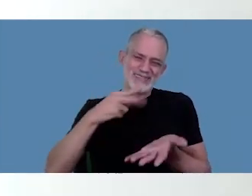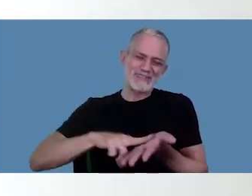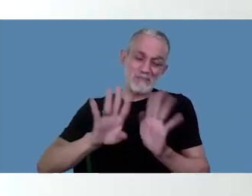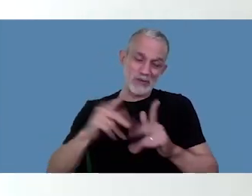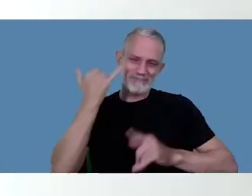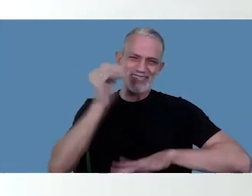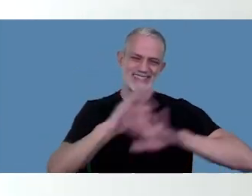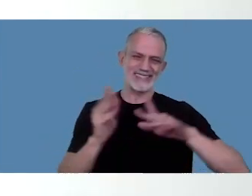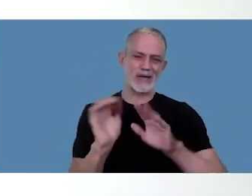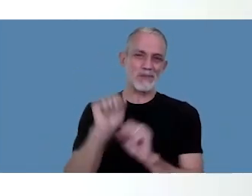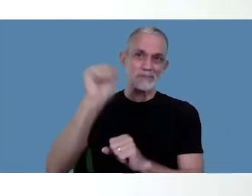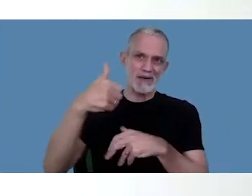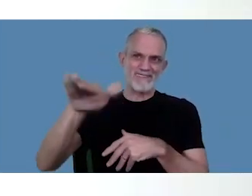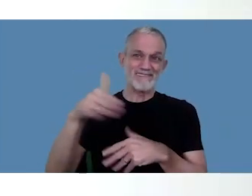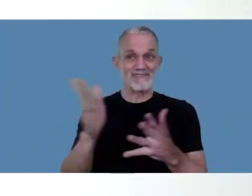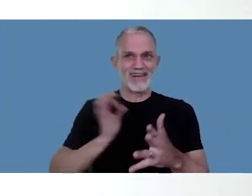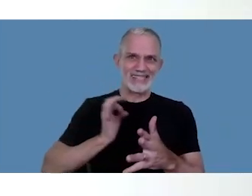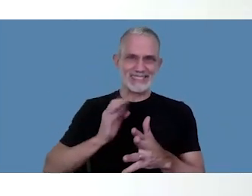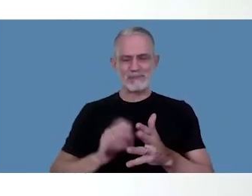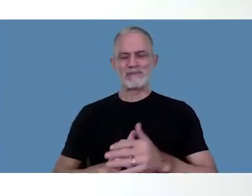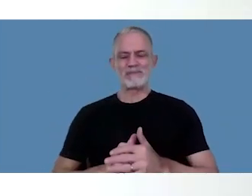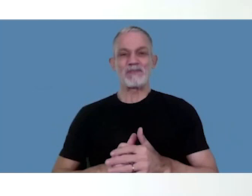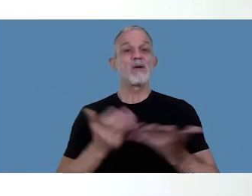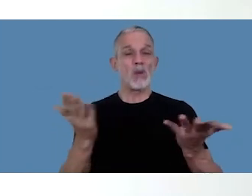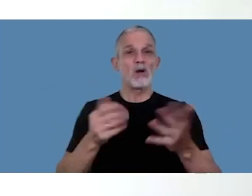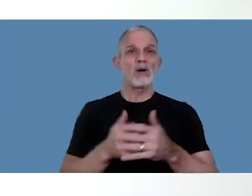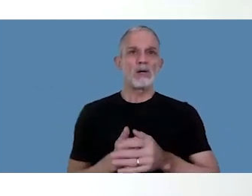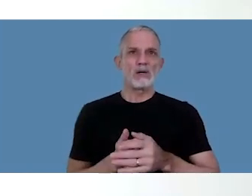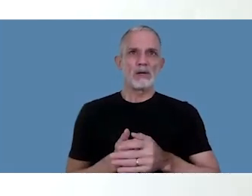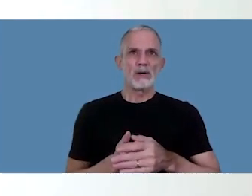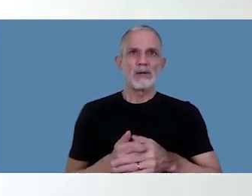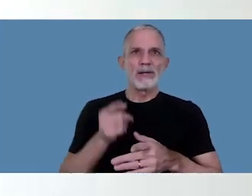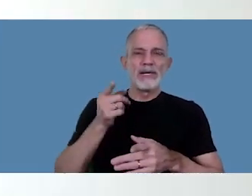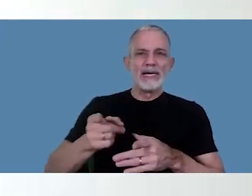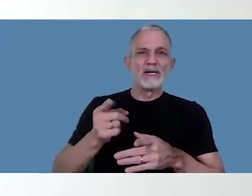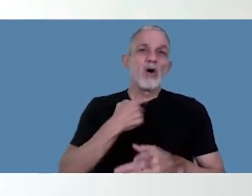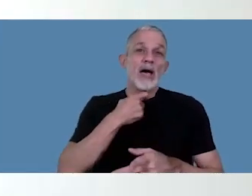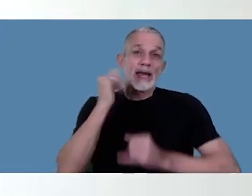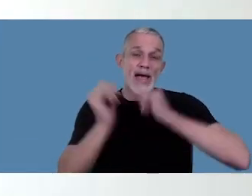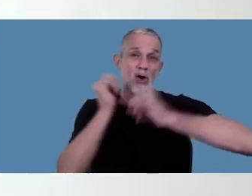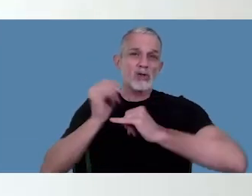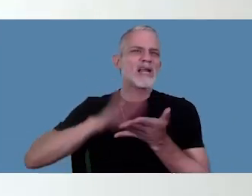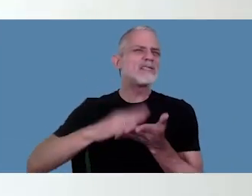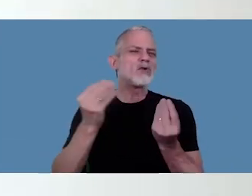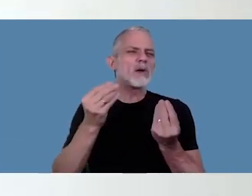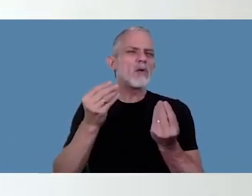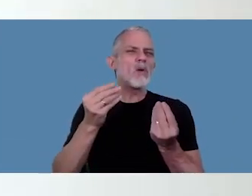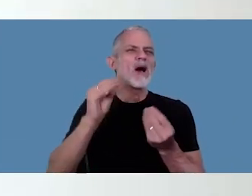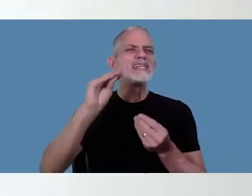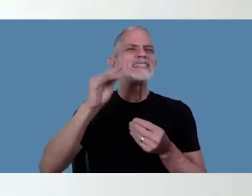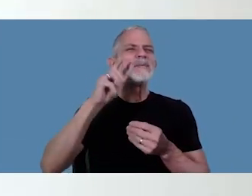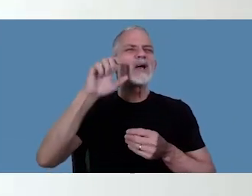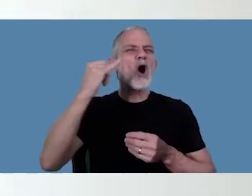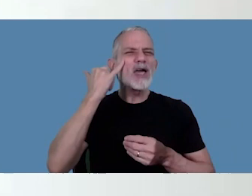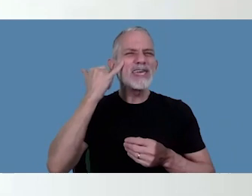cualquier momento te mando algo. Pero bueno, quería comentarles lo de Eco Chivilcoy para que los que